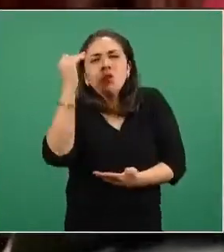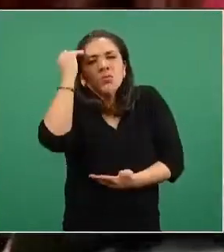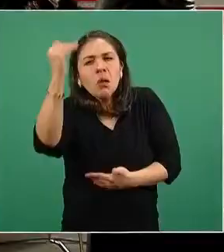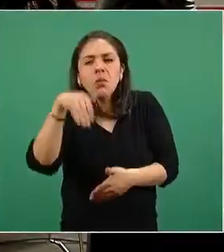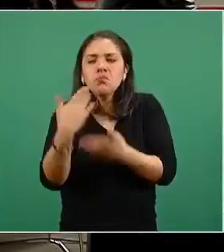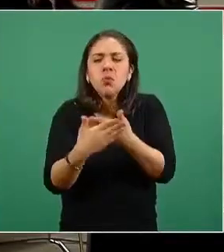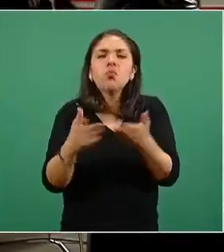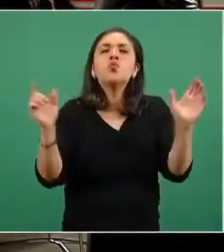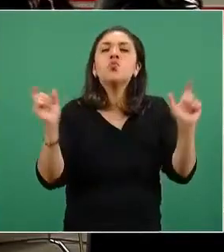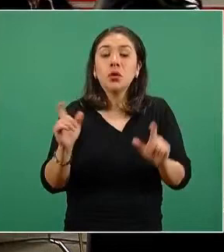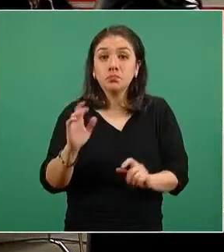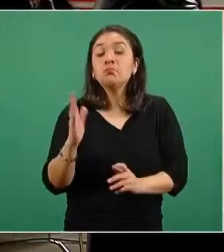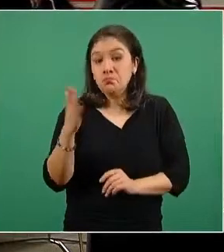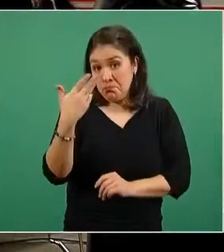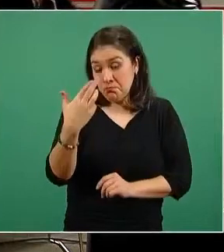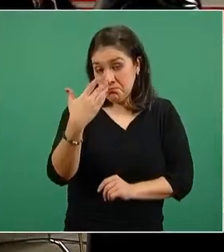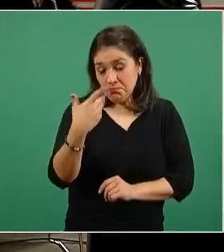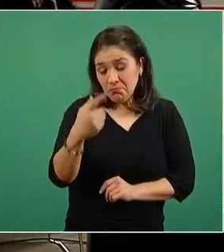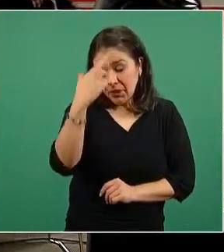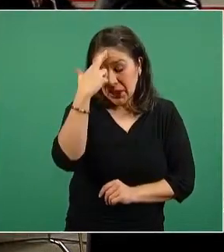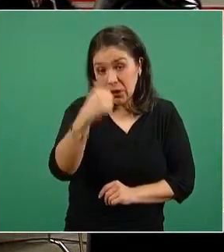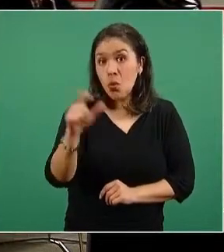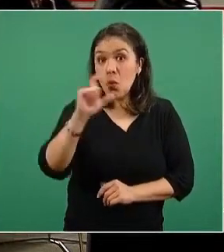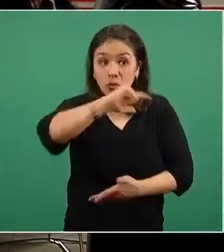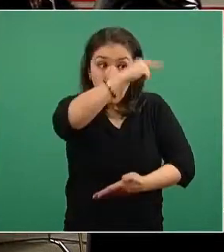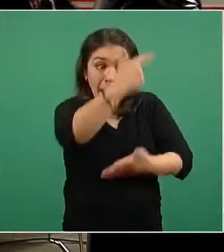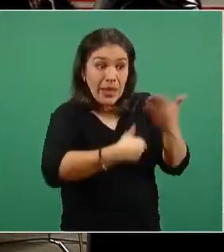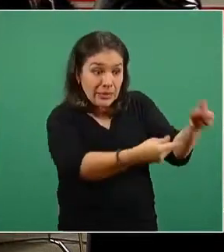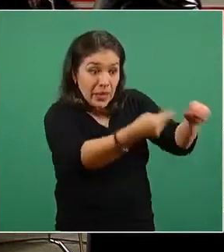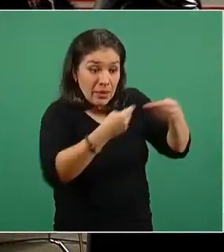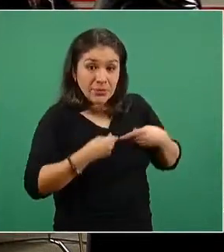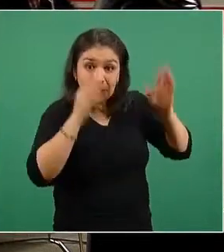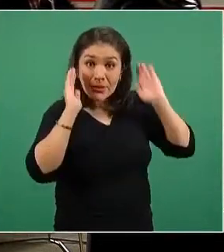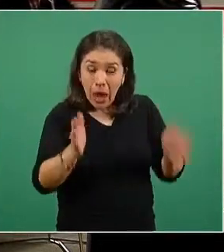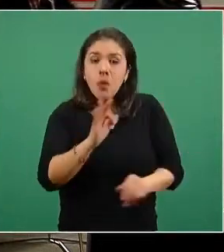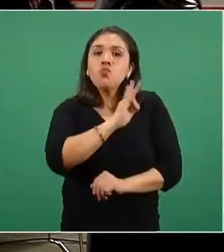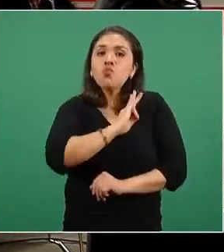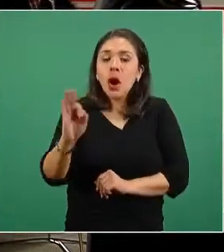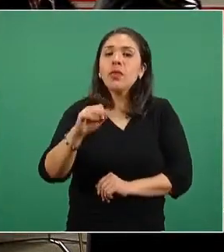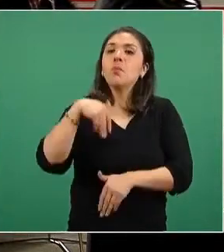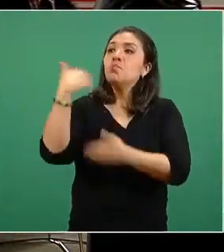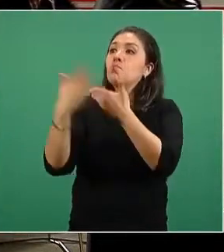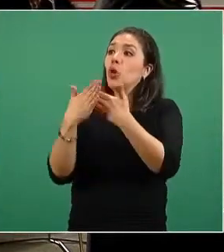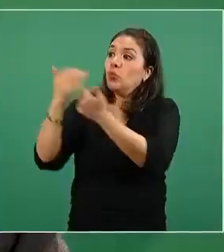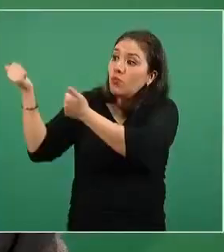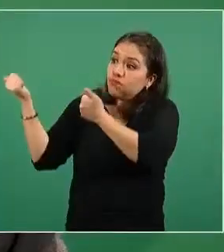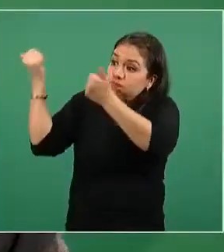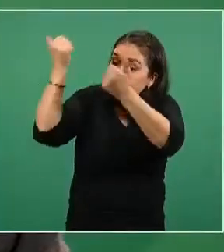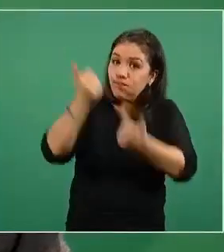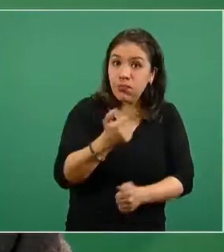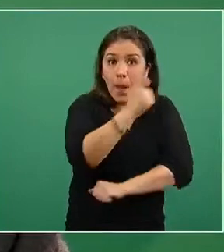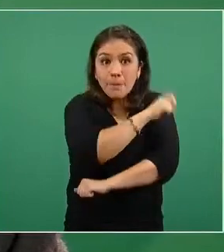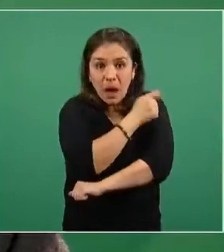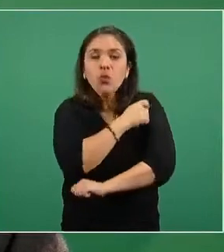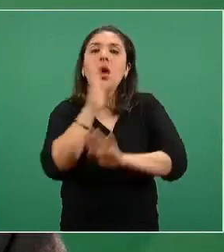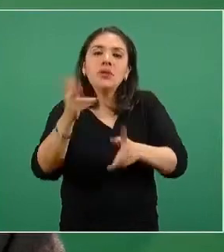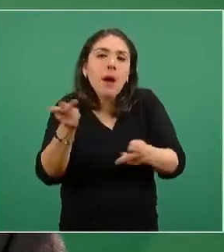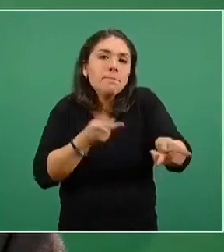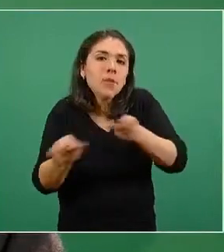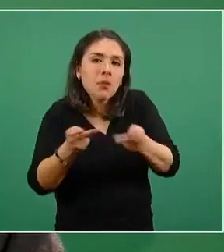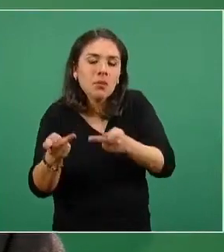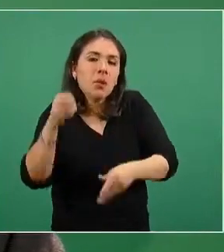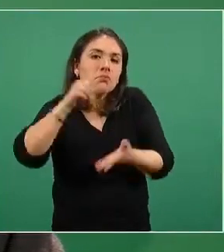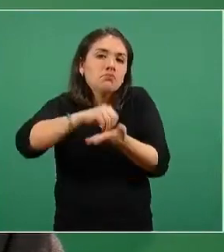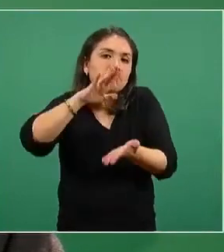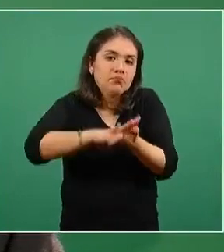más? Es correcto, en cuanto estén los censos, podríamos en el embarque siguiente ya programarlo para incluir a este personal, pero